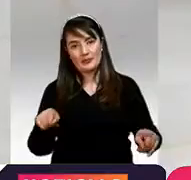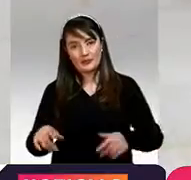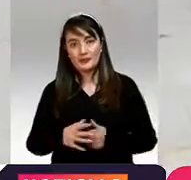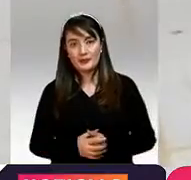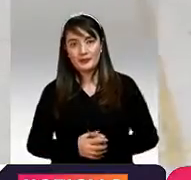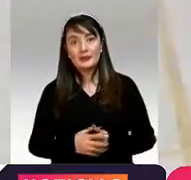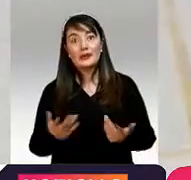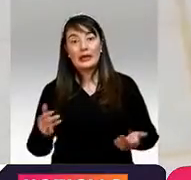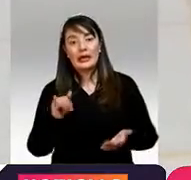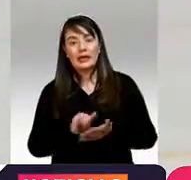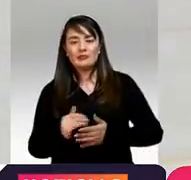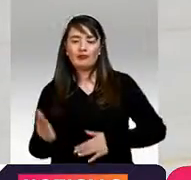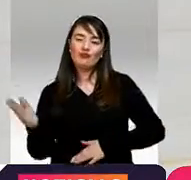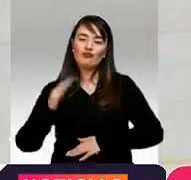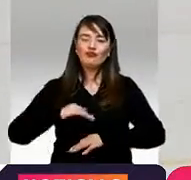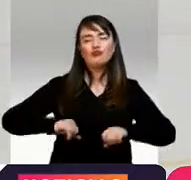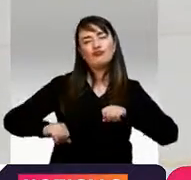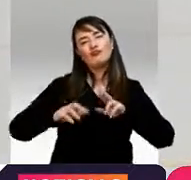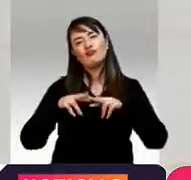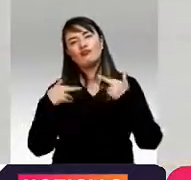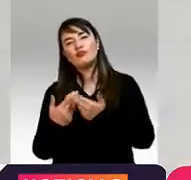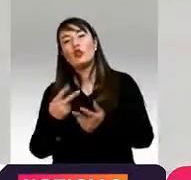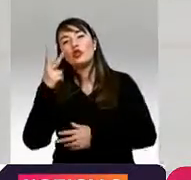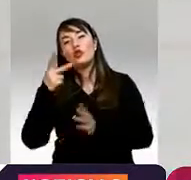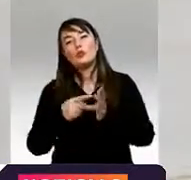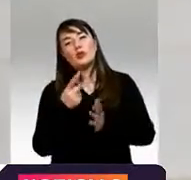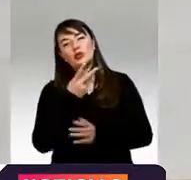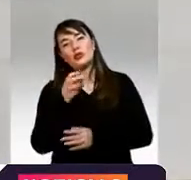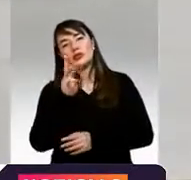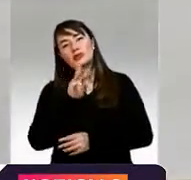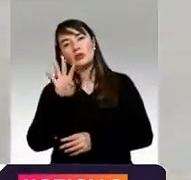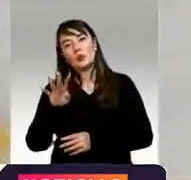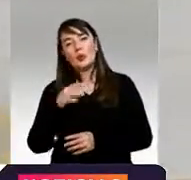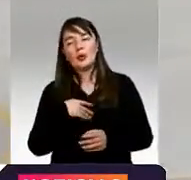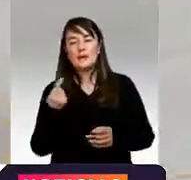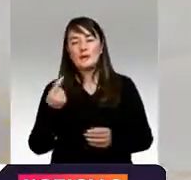jornada se realizaron 2.234 transacciones comerciales.